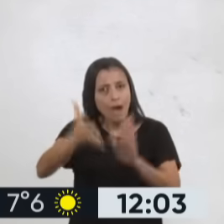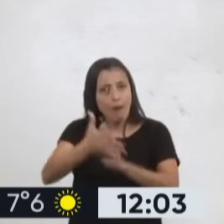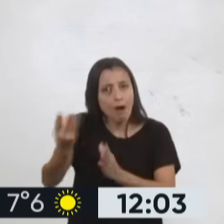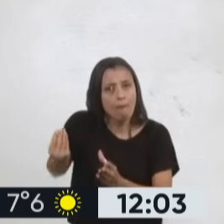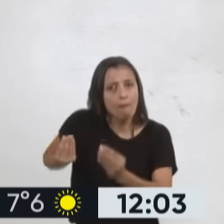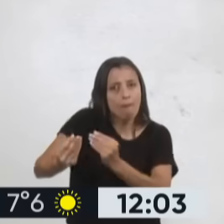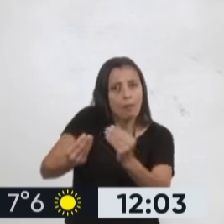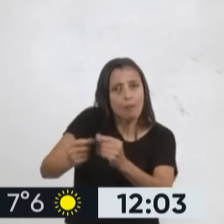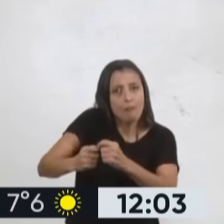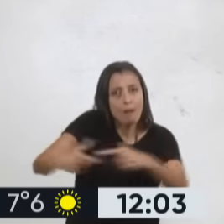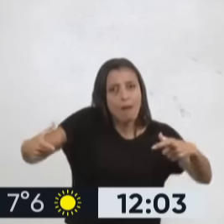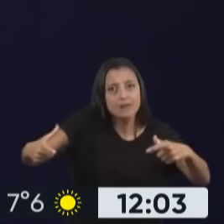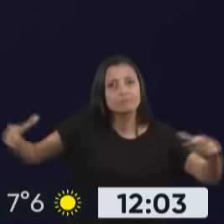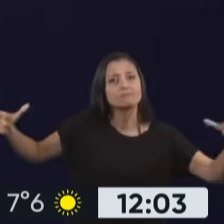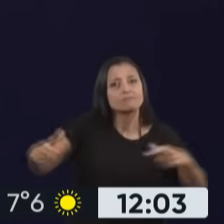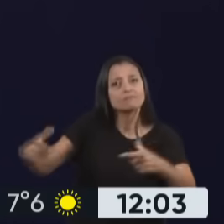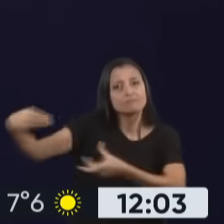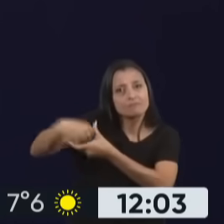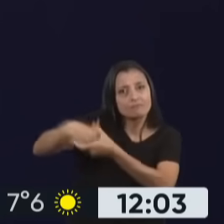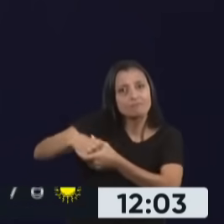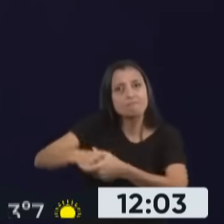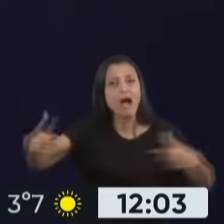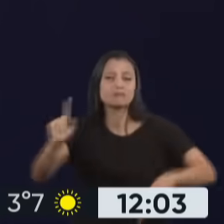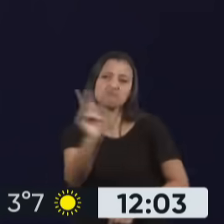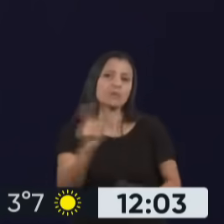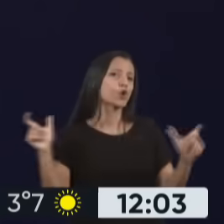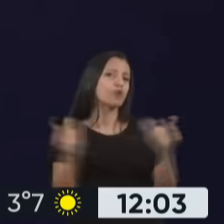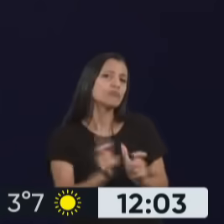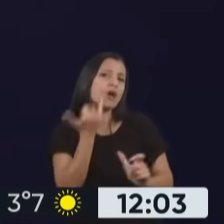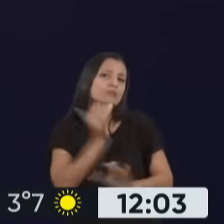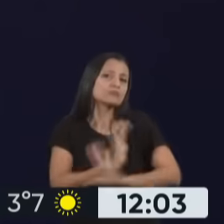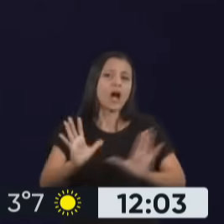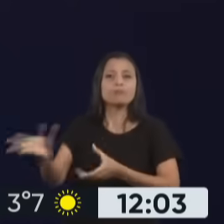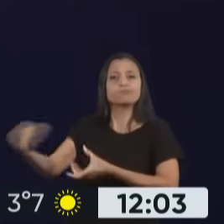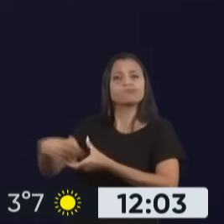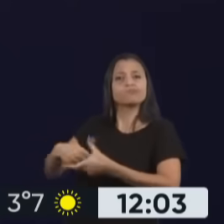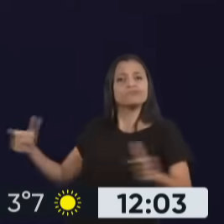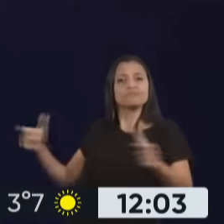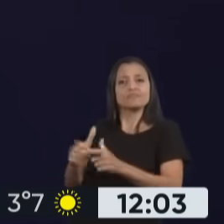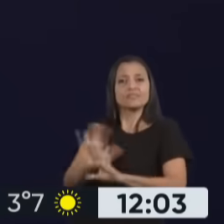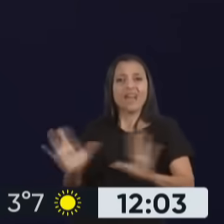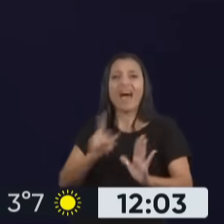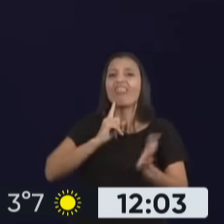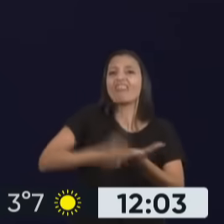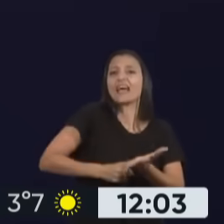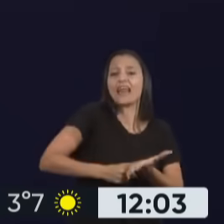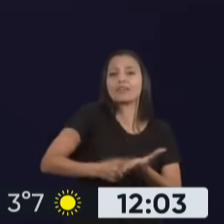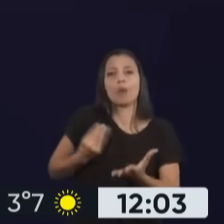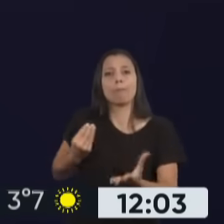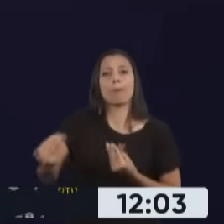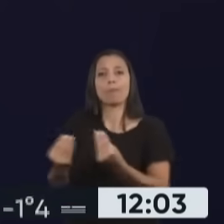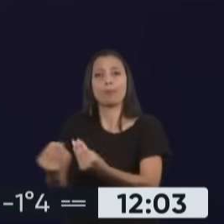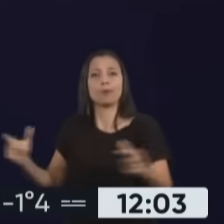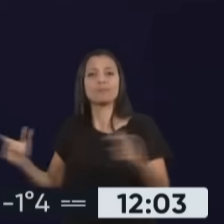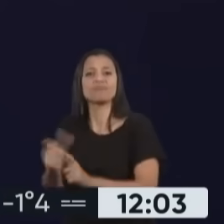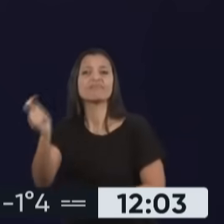representantes de la oposición, la mesa del Consejo. No, bueno, el Consejo es el Consejo, está conformado por decreto, así